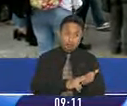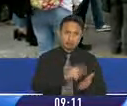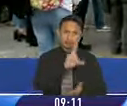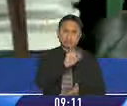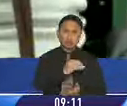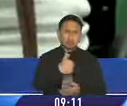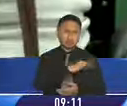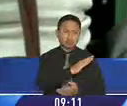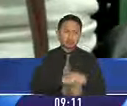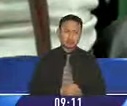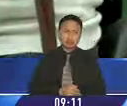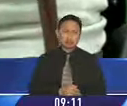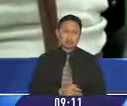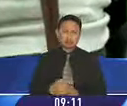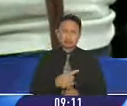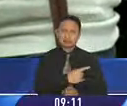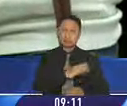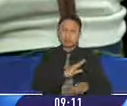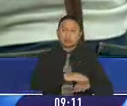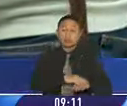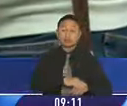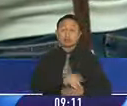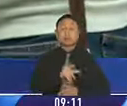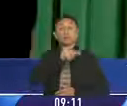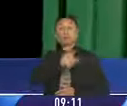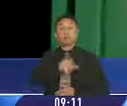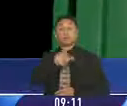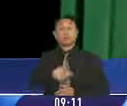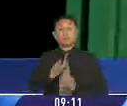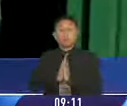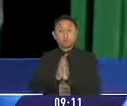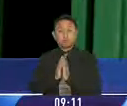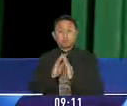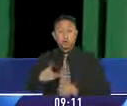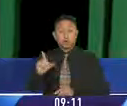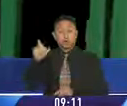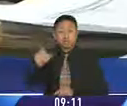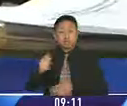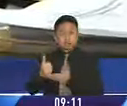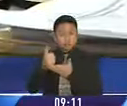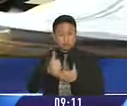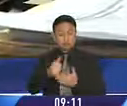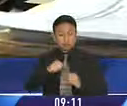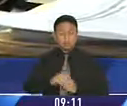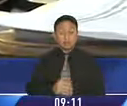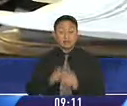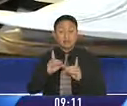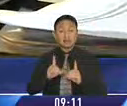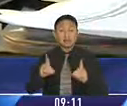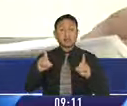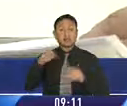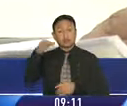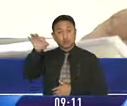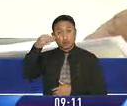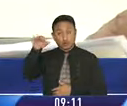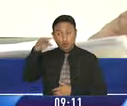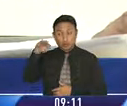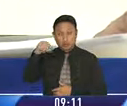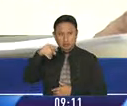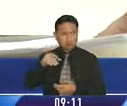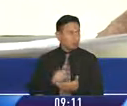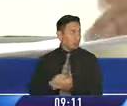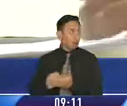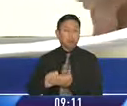ecuatorianos. Esto se debe a que los solicitantes o sus tramitadores falsean la información entregada a las